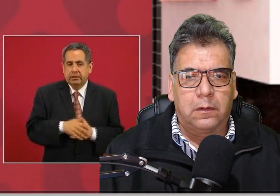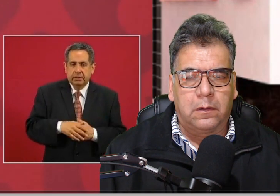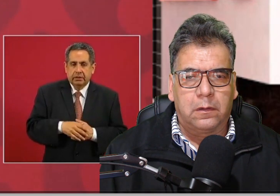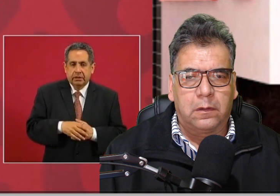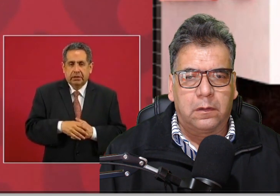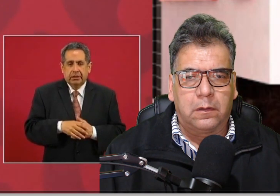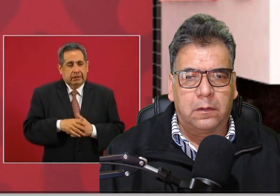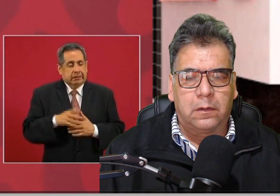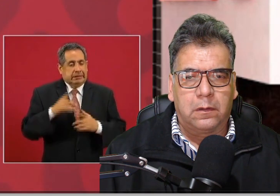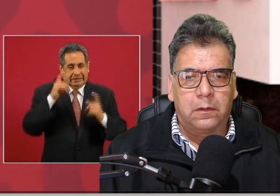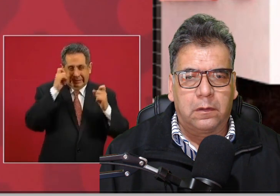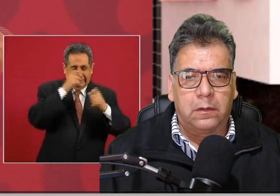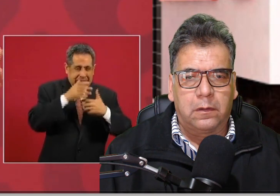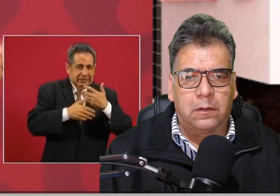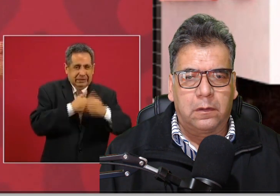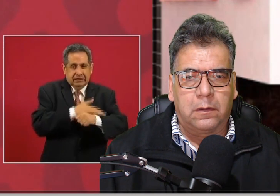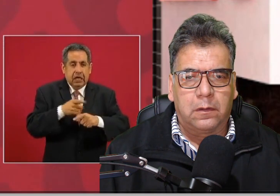una recuperación